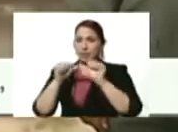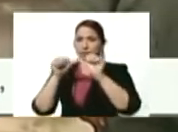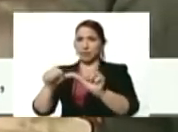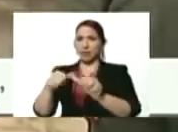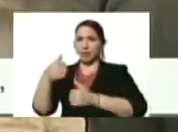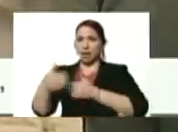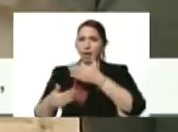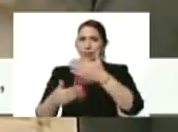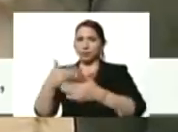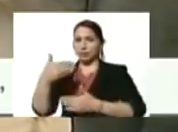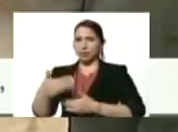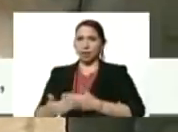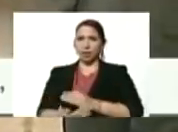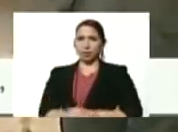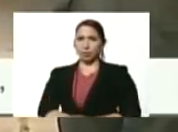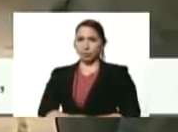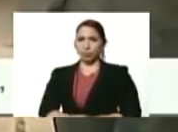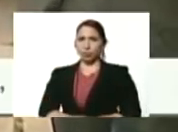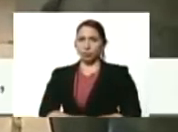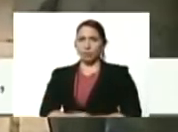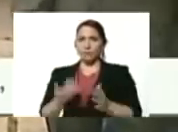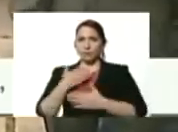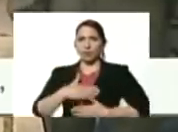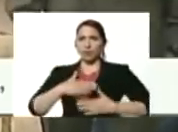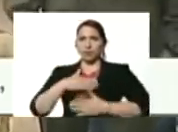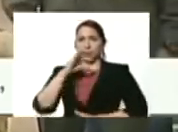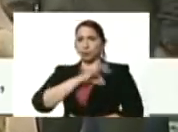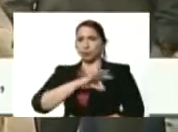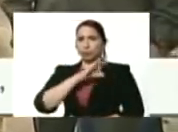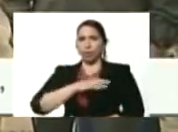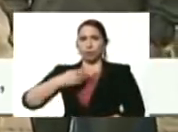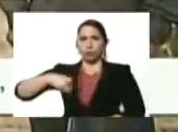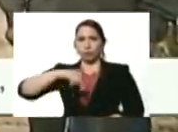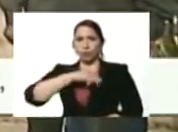el abanico del bienestar social de nuestro pueblo, mi comandante en jefe.